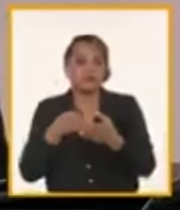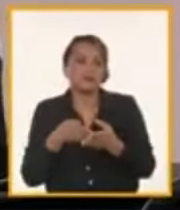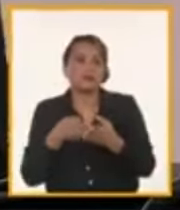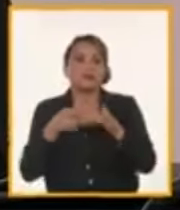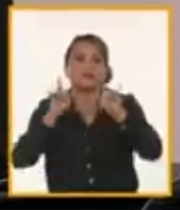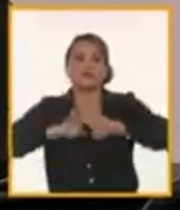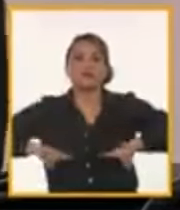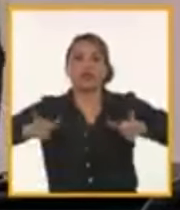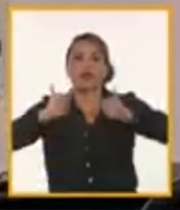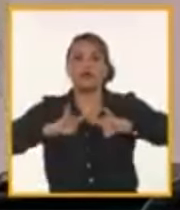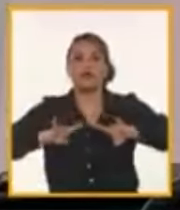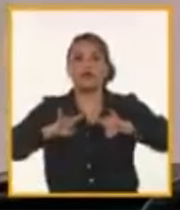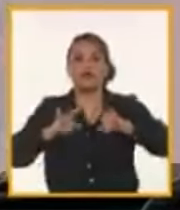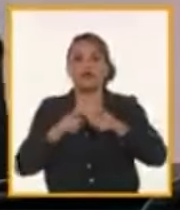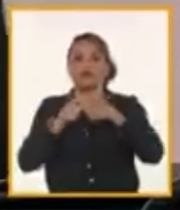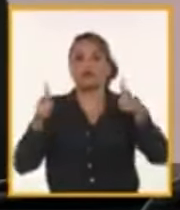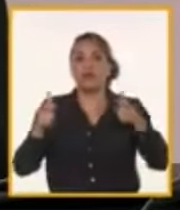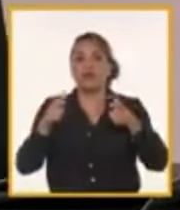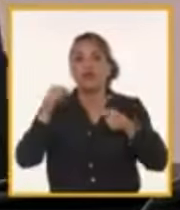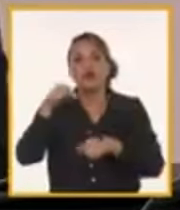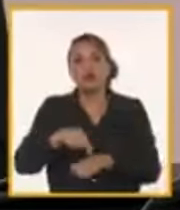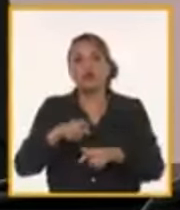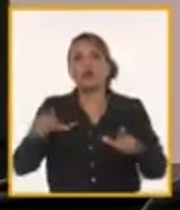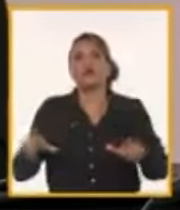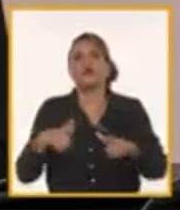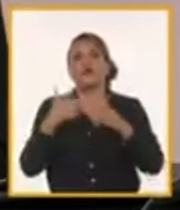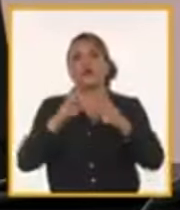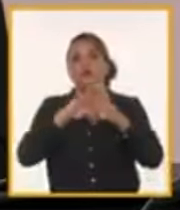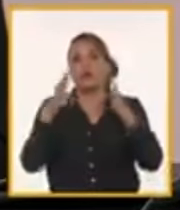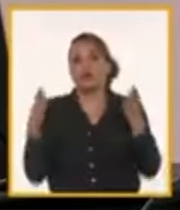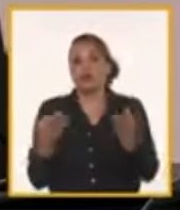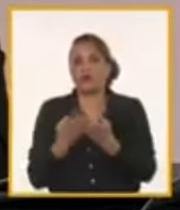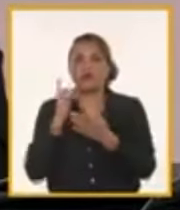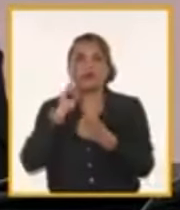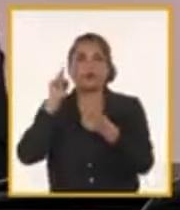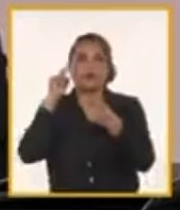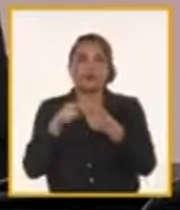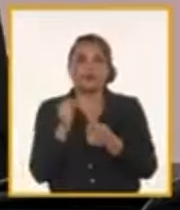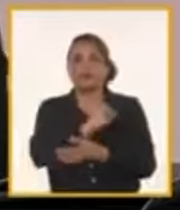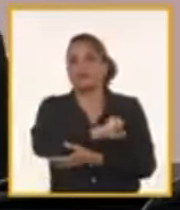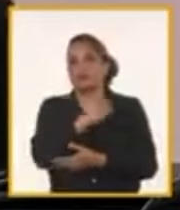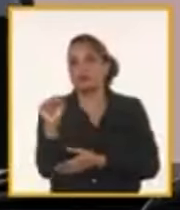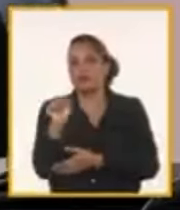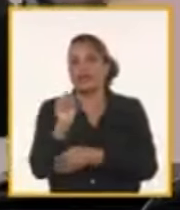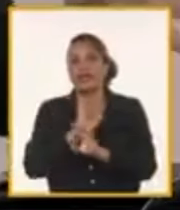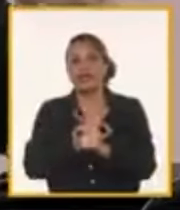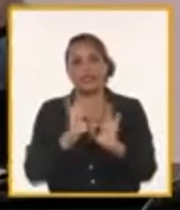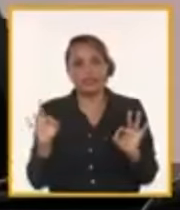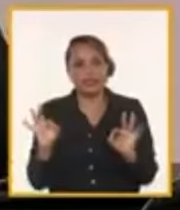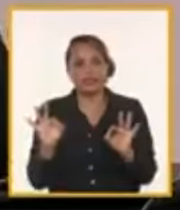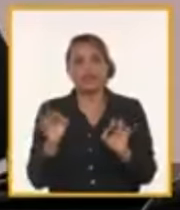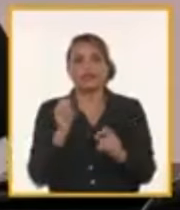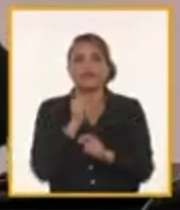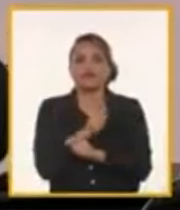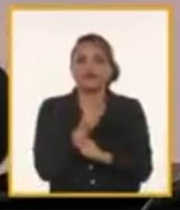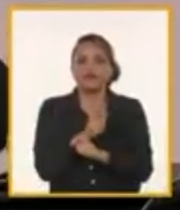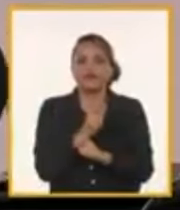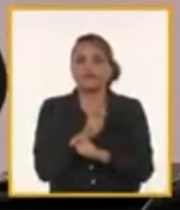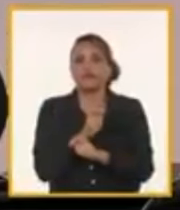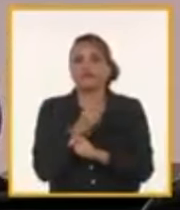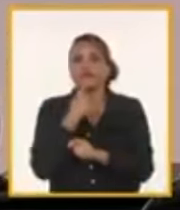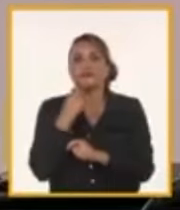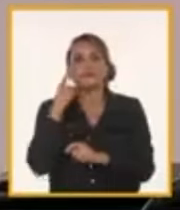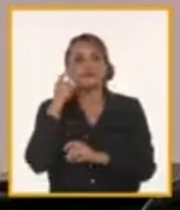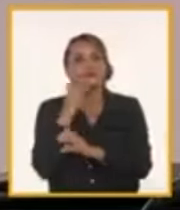universidad pues Hoy cumple con estas propósitos de lograr calidad en la formación de de pregrado de posgrado de hacer